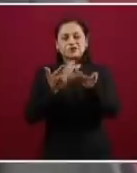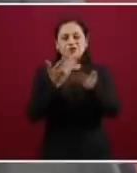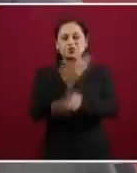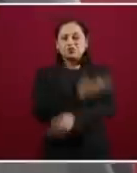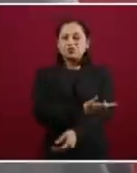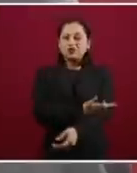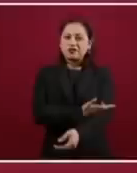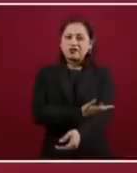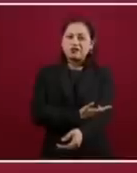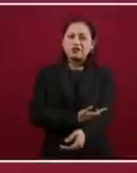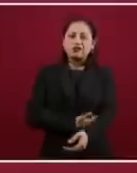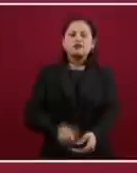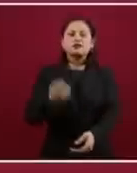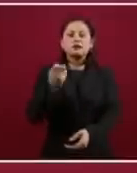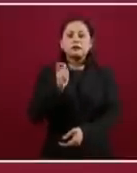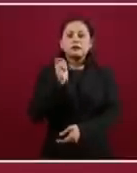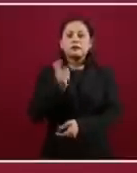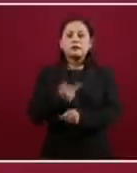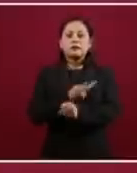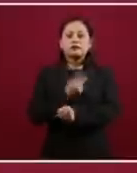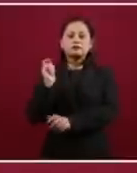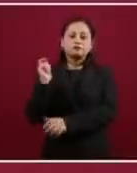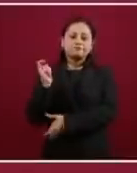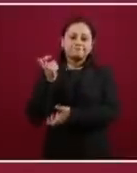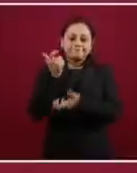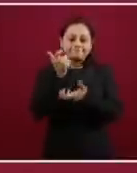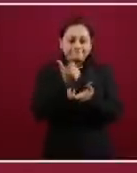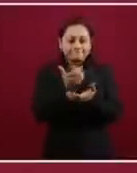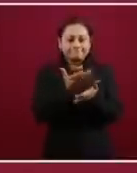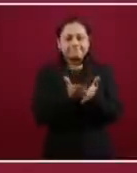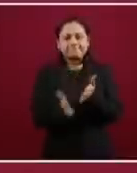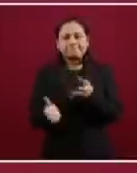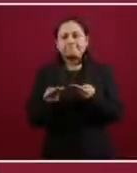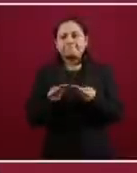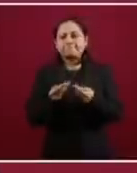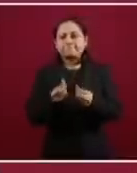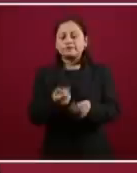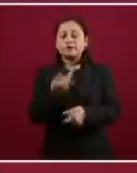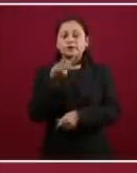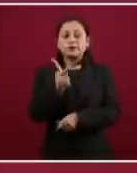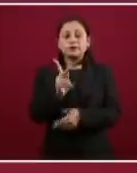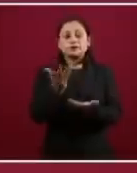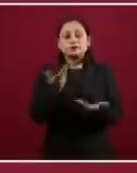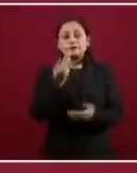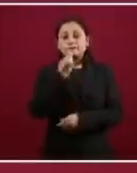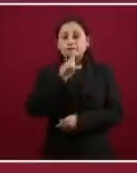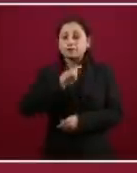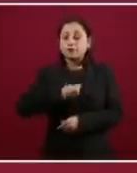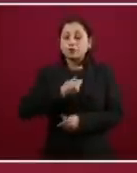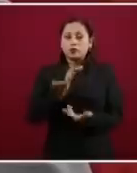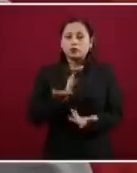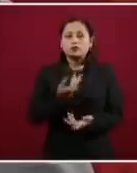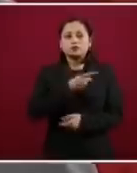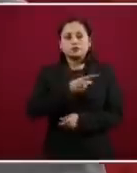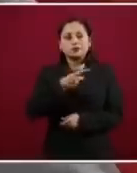y lo tenemos que hacer por responsabilidad, porque ahí se tiene